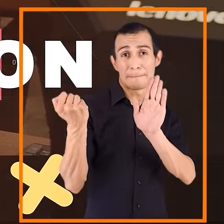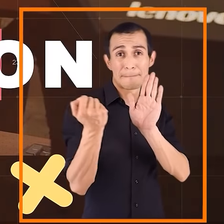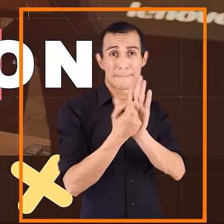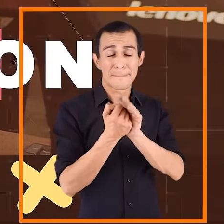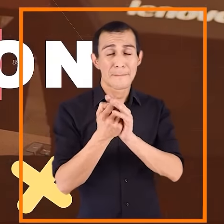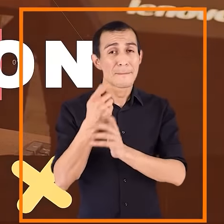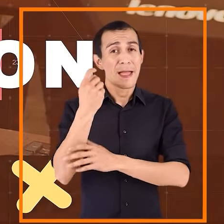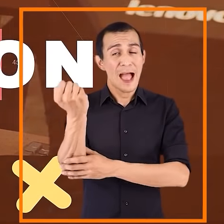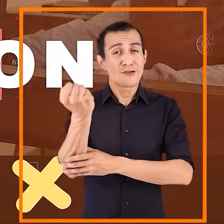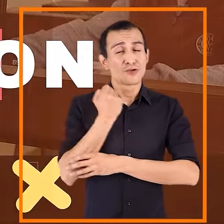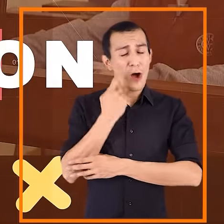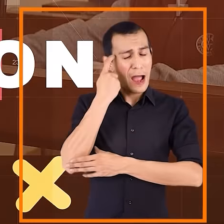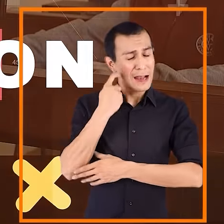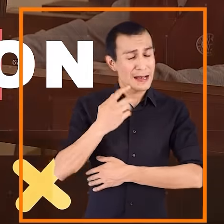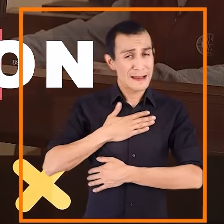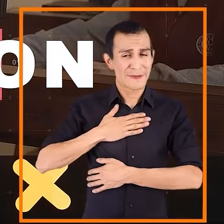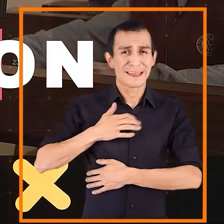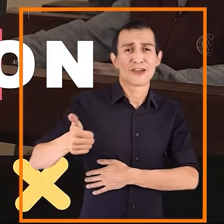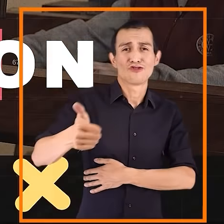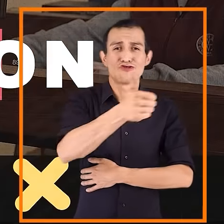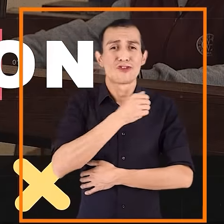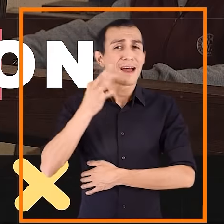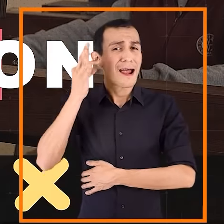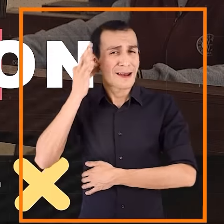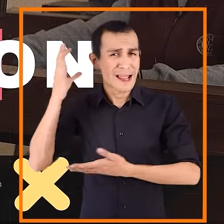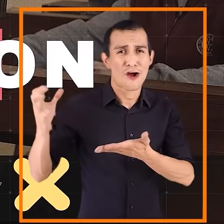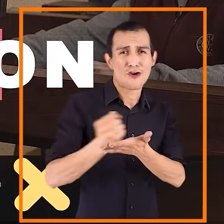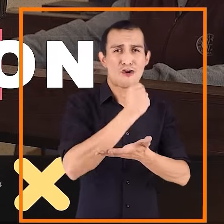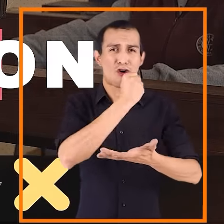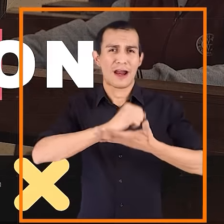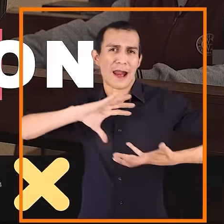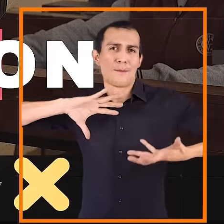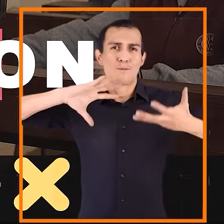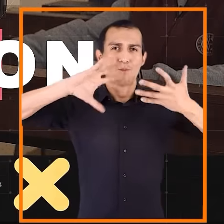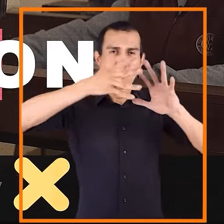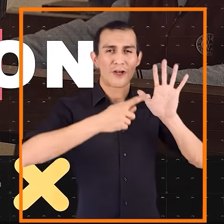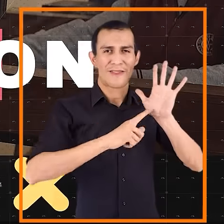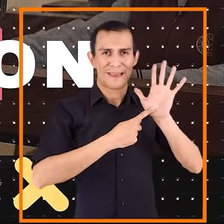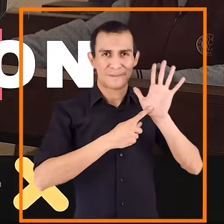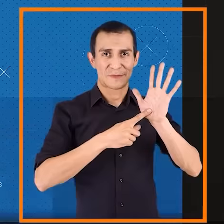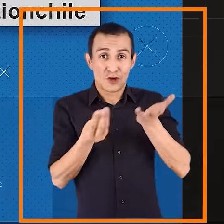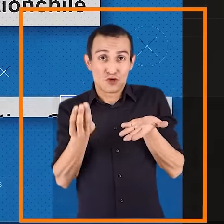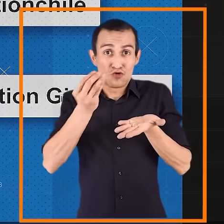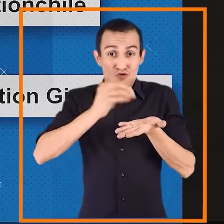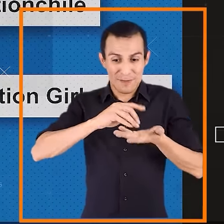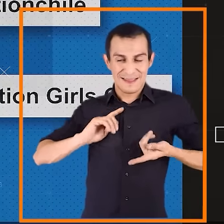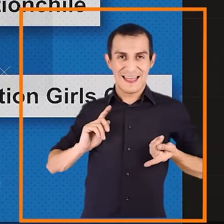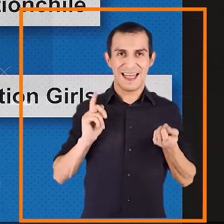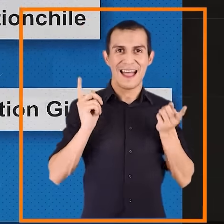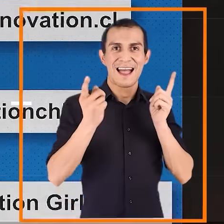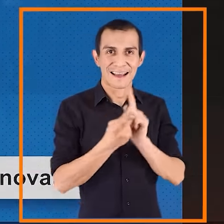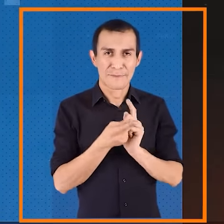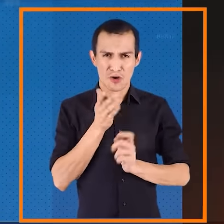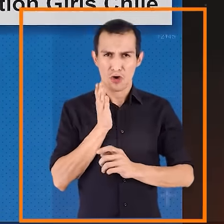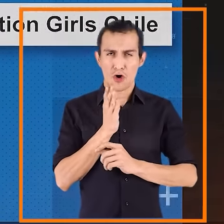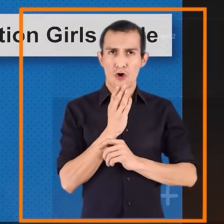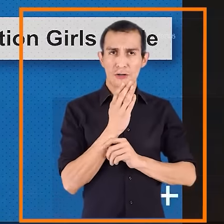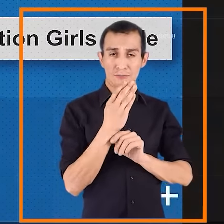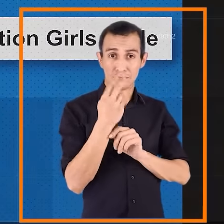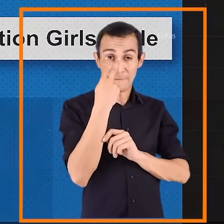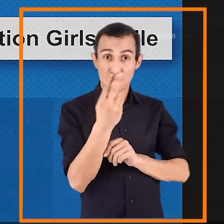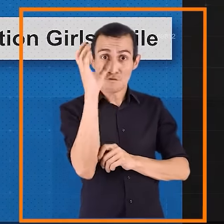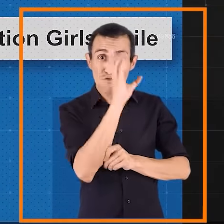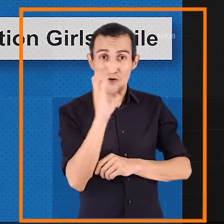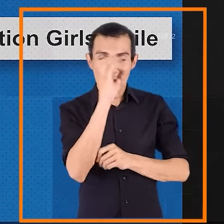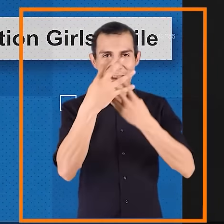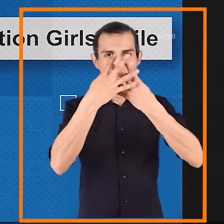Tecnovation me llevó a creer en mí y a que todas las niñas somos capaces de conquistar el mundo de la tecnología. Súmate a este cambio y síguenos